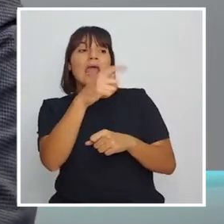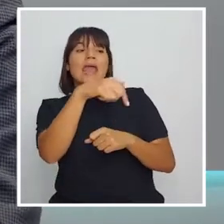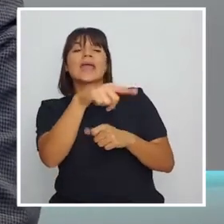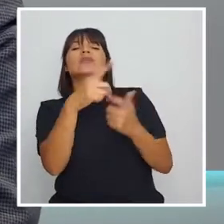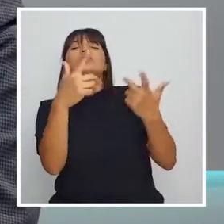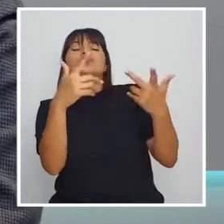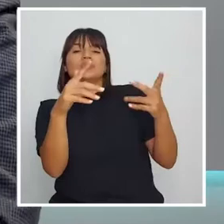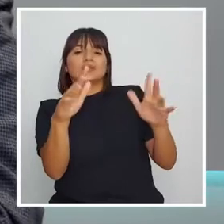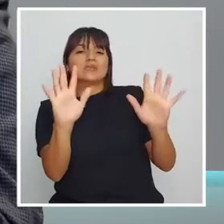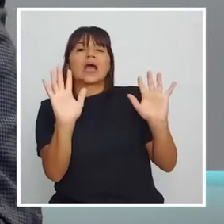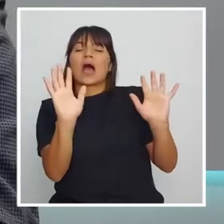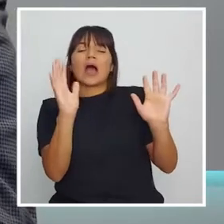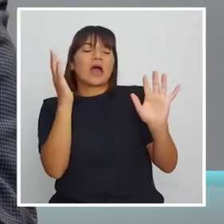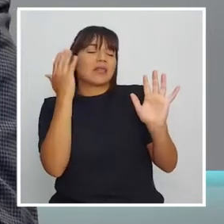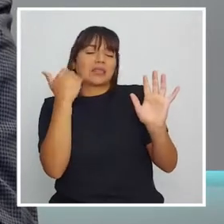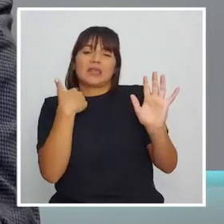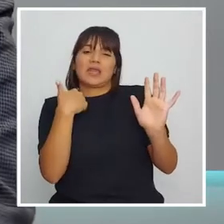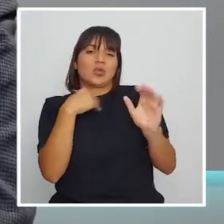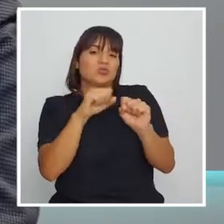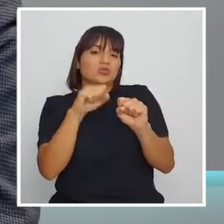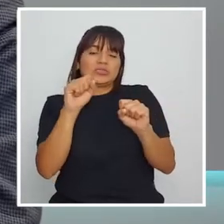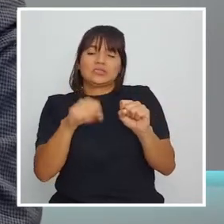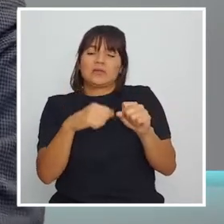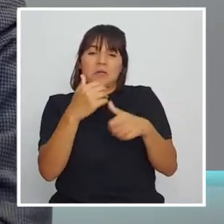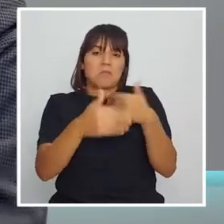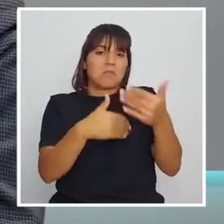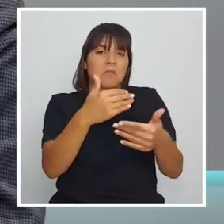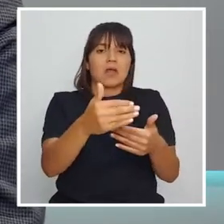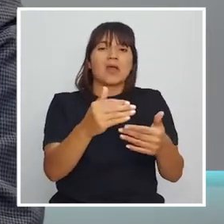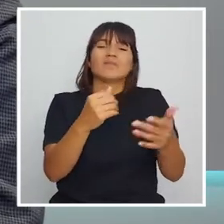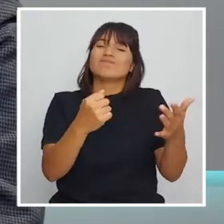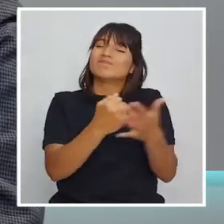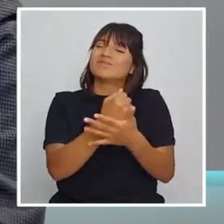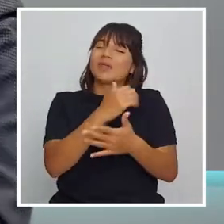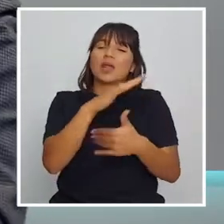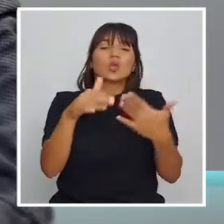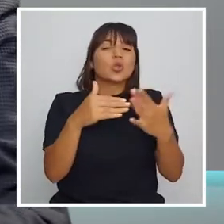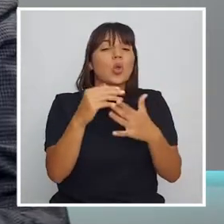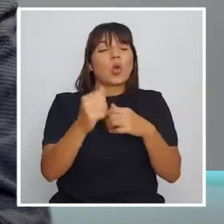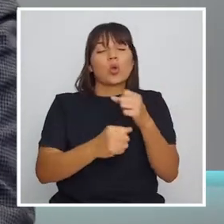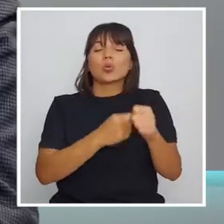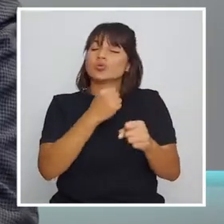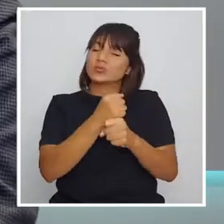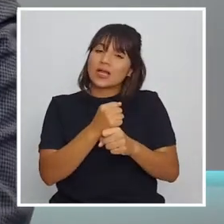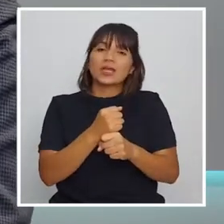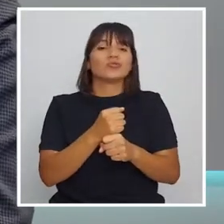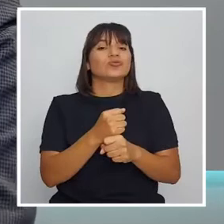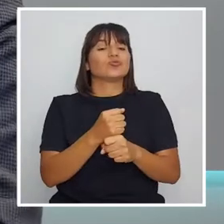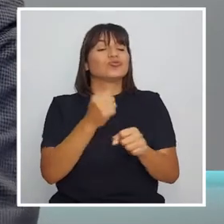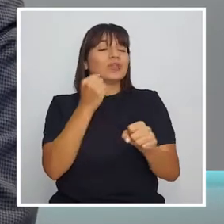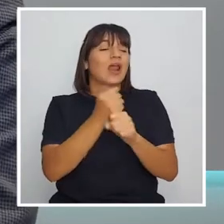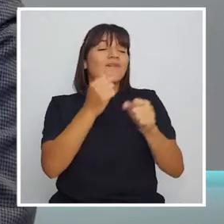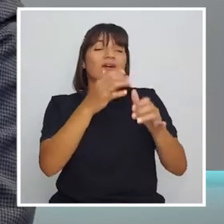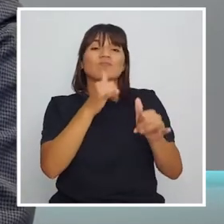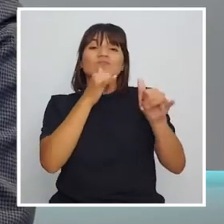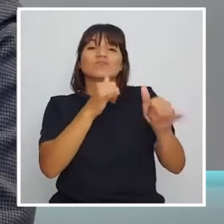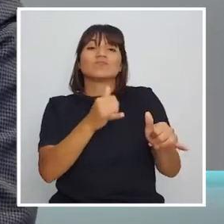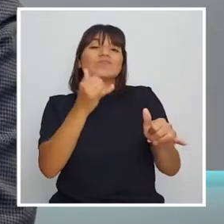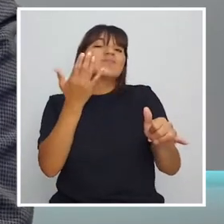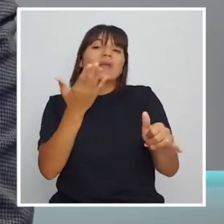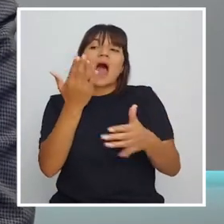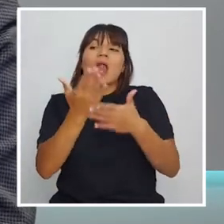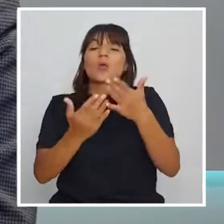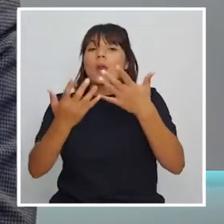sistematizado en el Ministerio de Trabajo. Lamentablemente todos los años reciben quejas de los trabajadores de que alguna empresa no les pagó el aguinaldo,